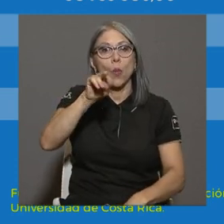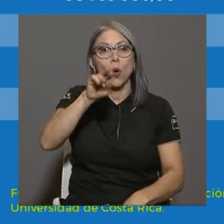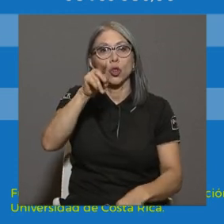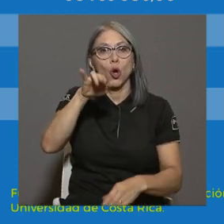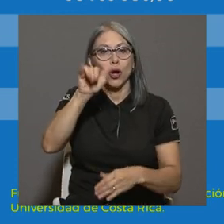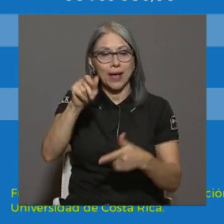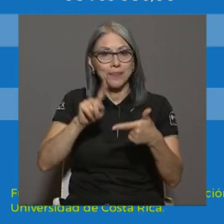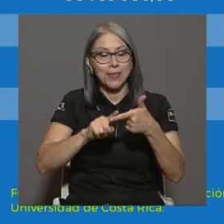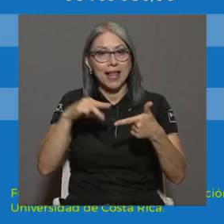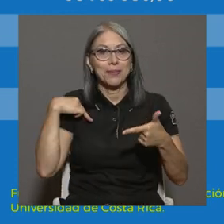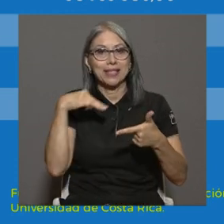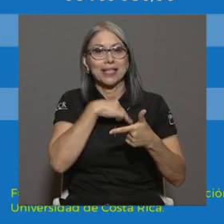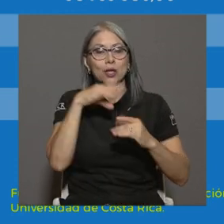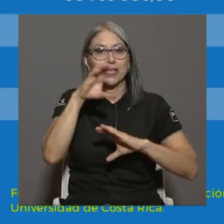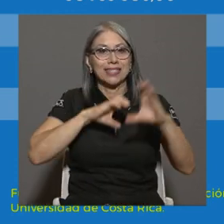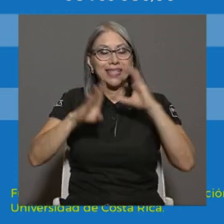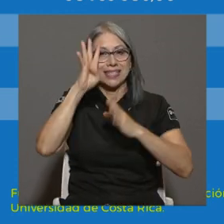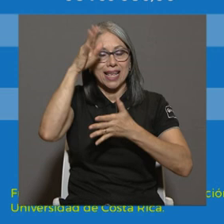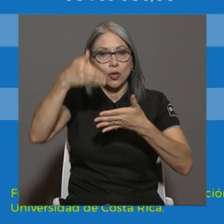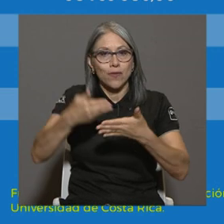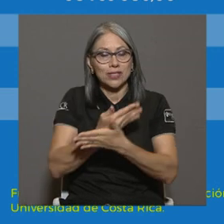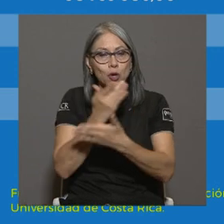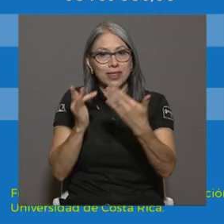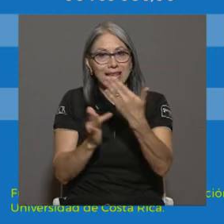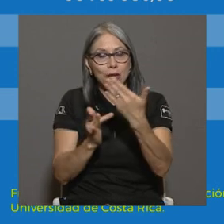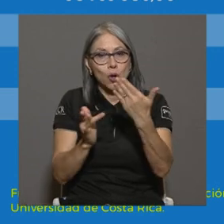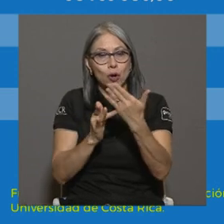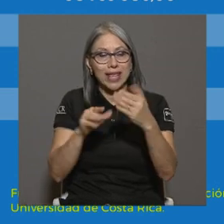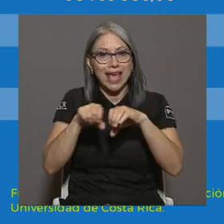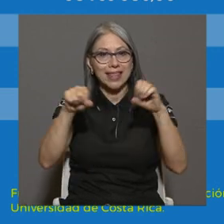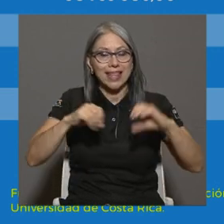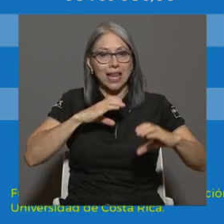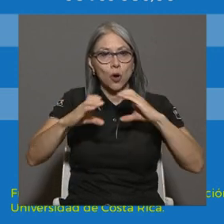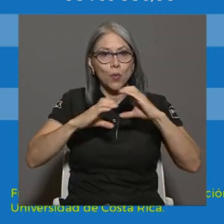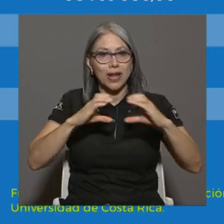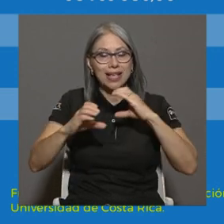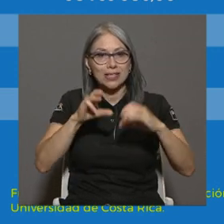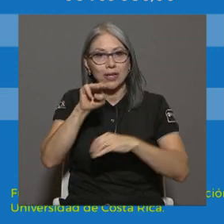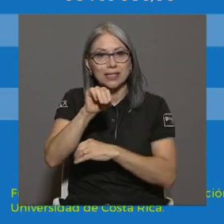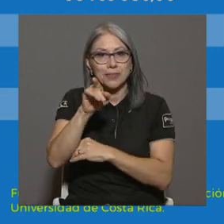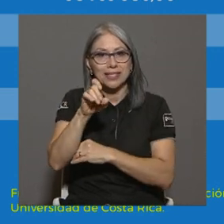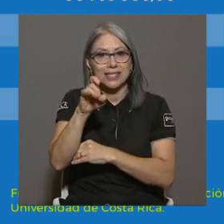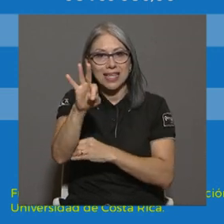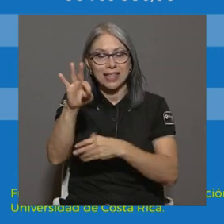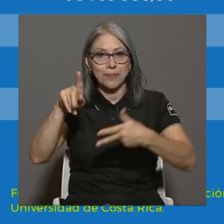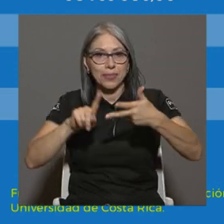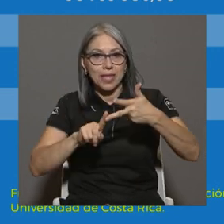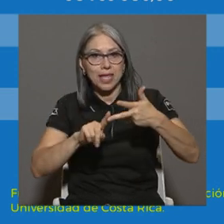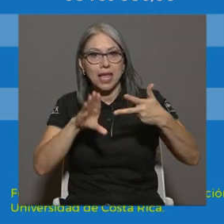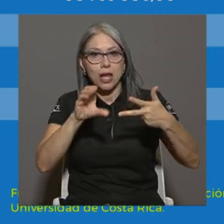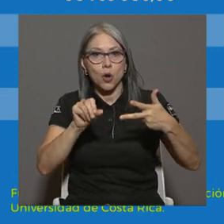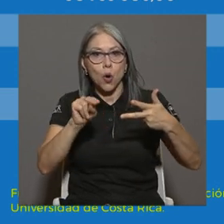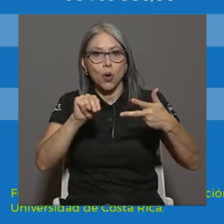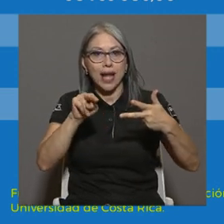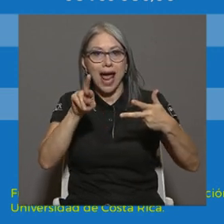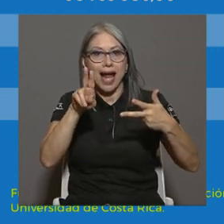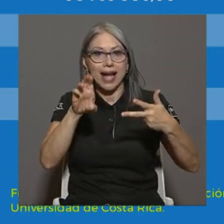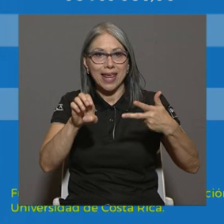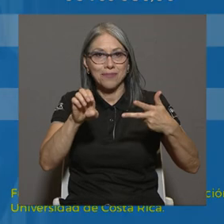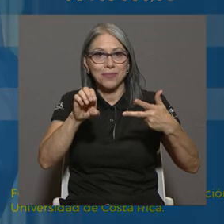Ministerio de Ciencia, Innovación, Tecnología y Telecomunicaciones, MISIT, y el CONARE, entre